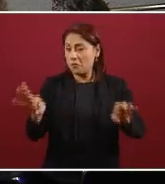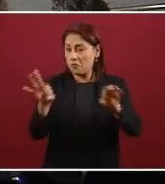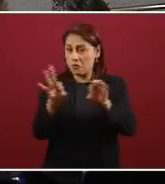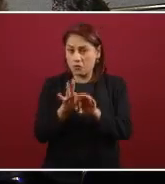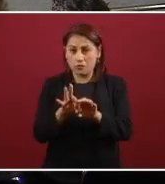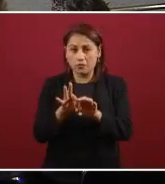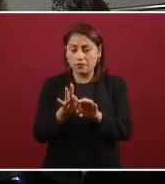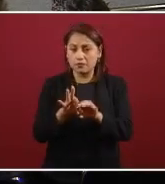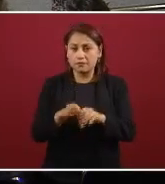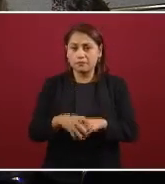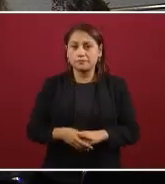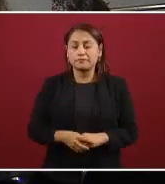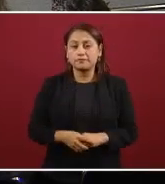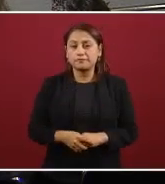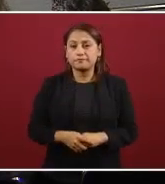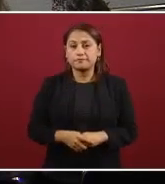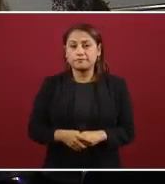es